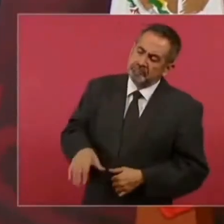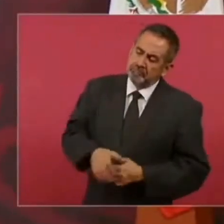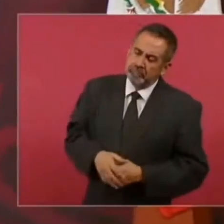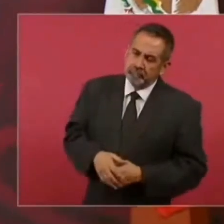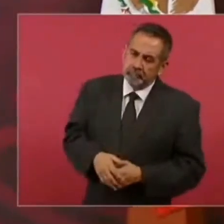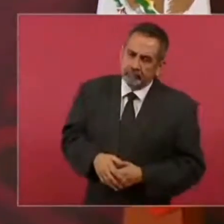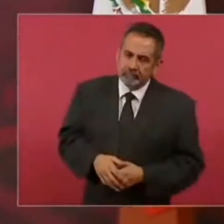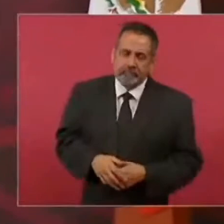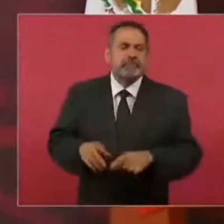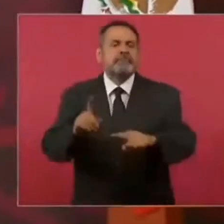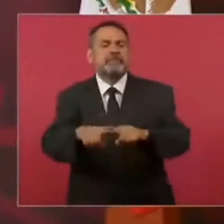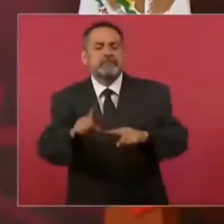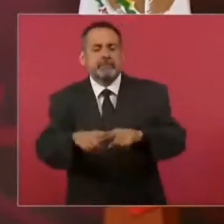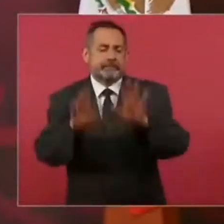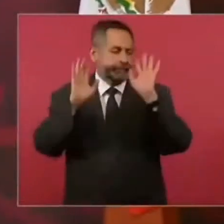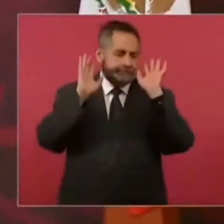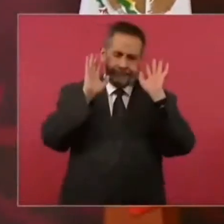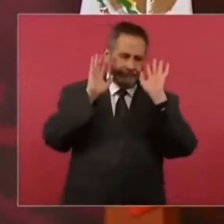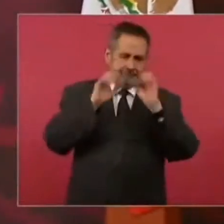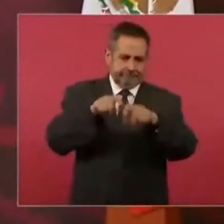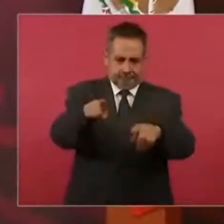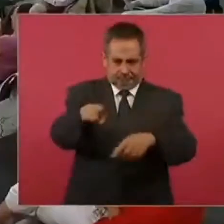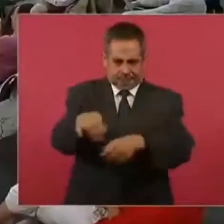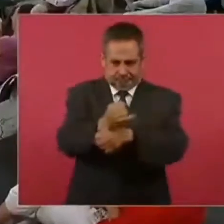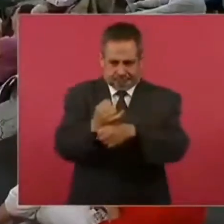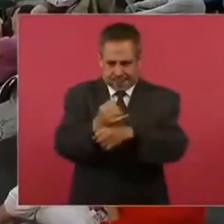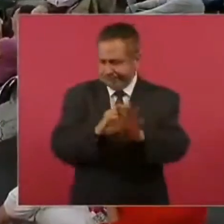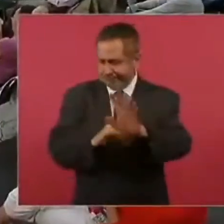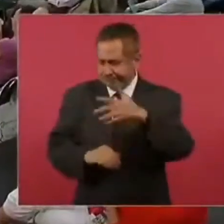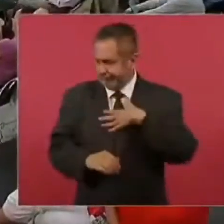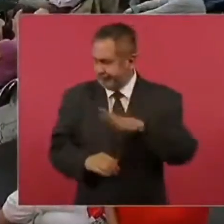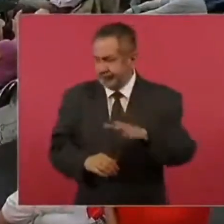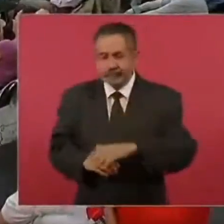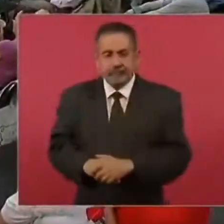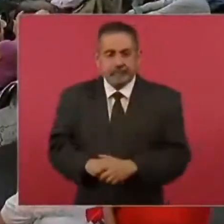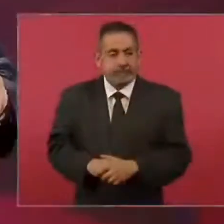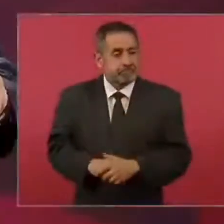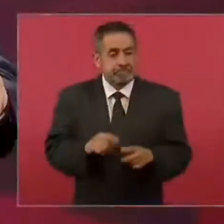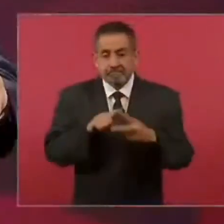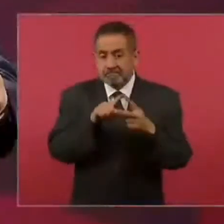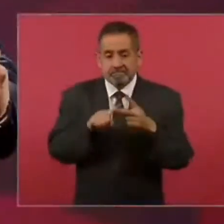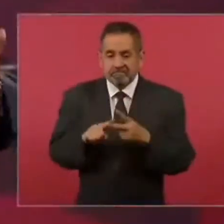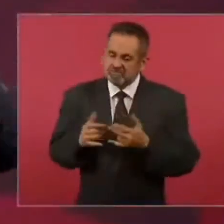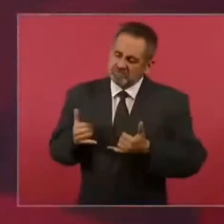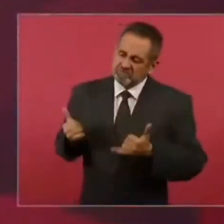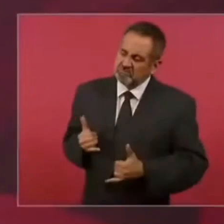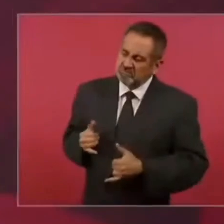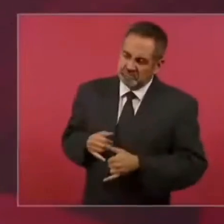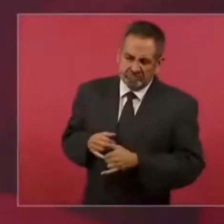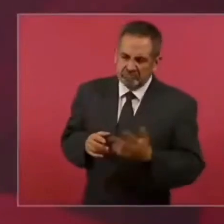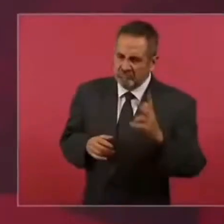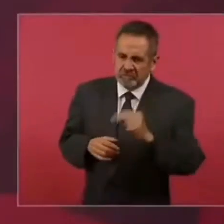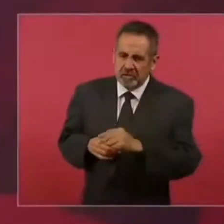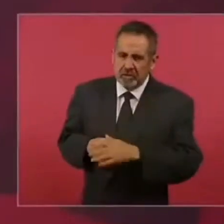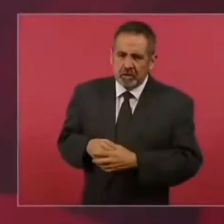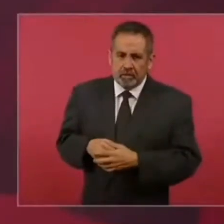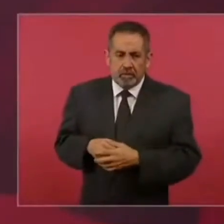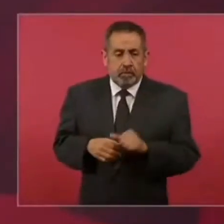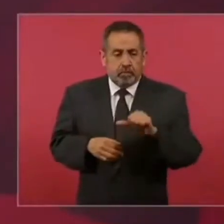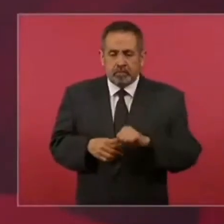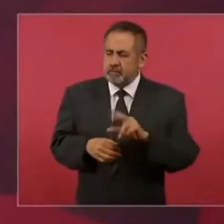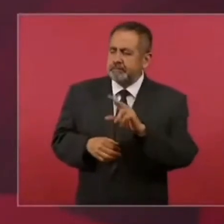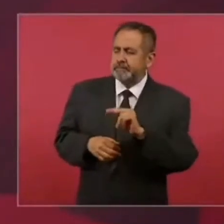No, pues ya se los dejo de tarea. Ustedes ya quieren toda. O sea, no pude. O sea, no me dijeron que no